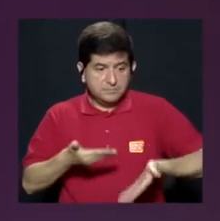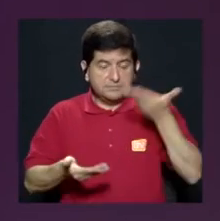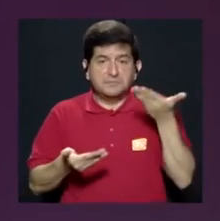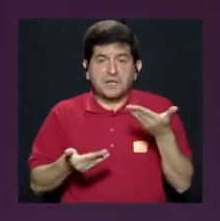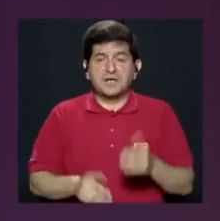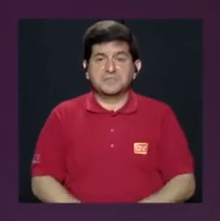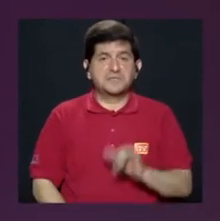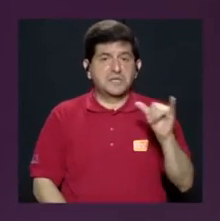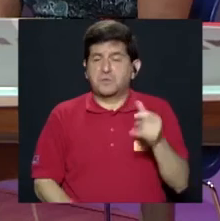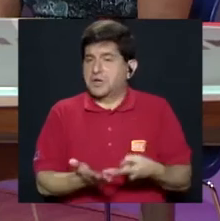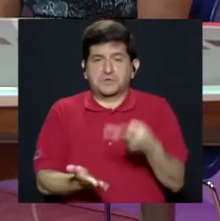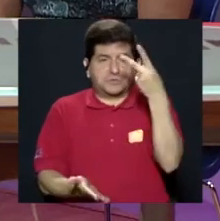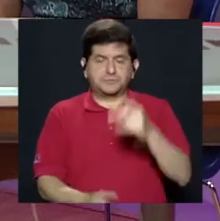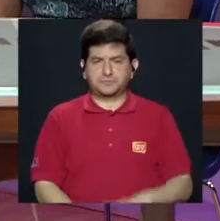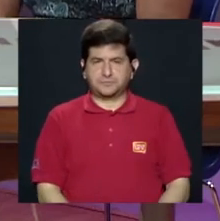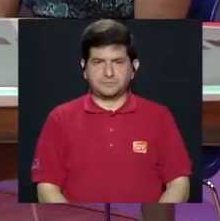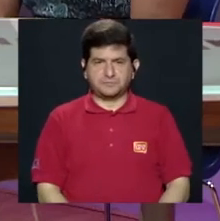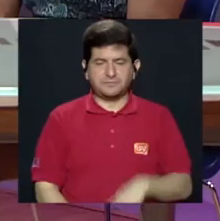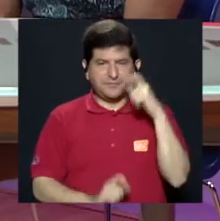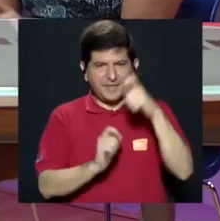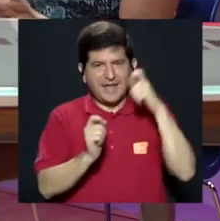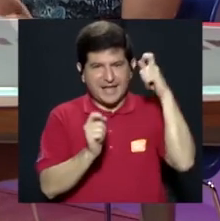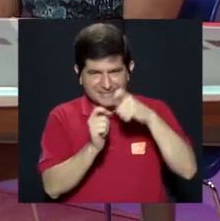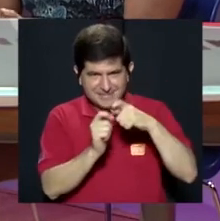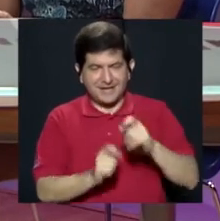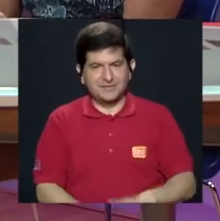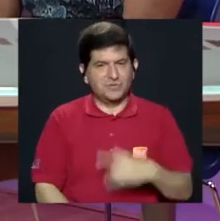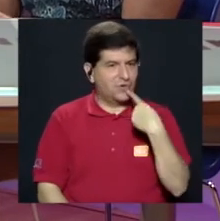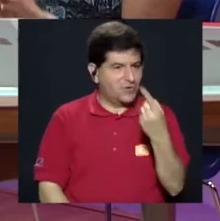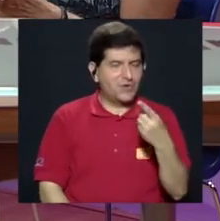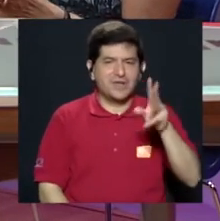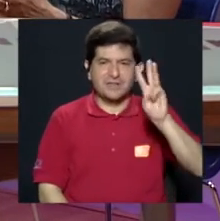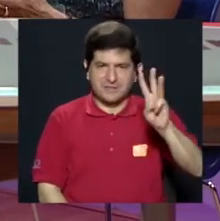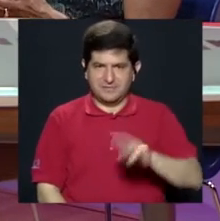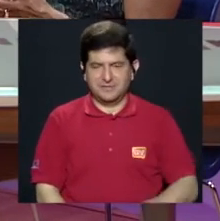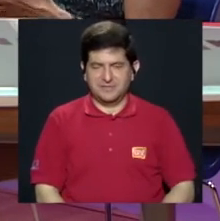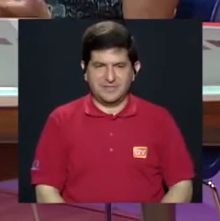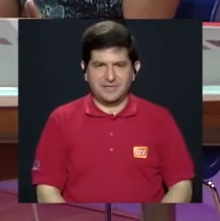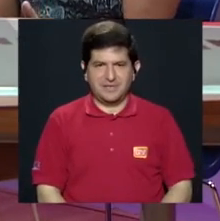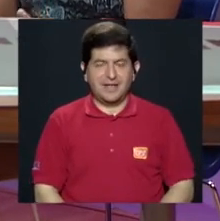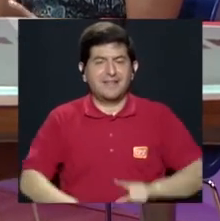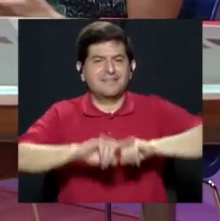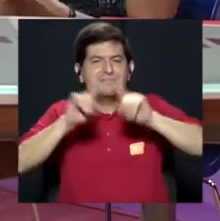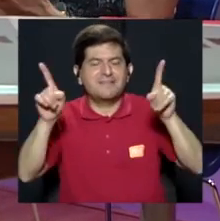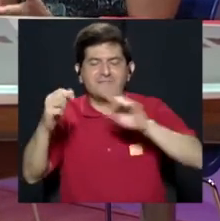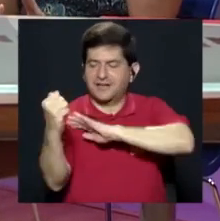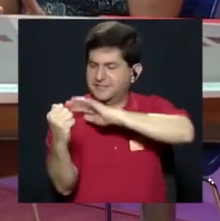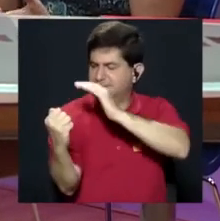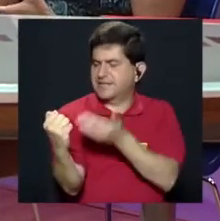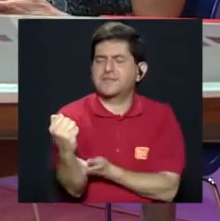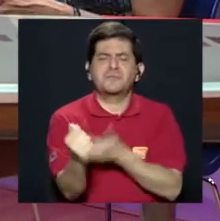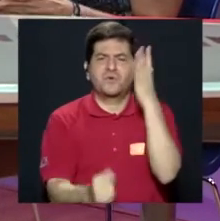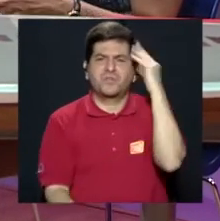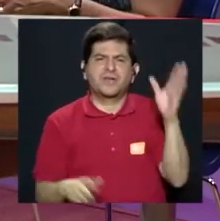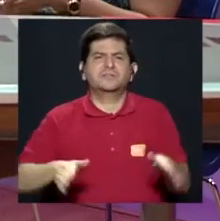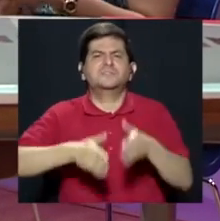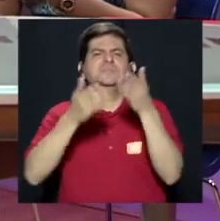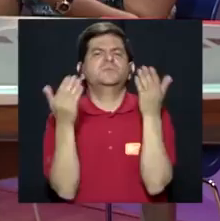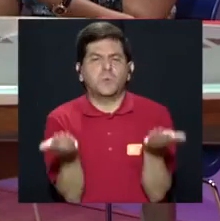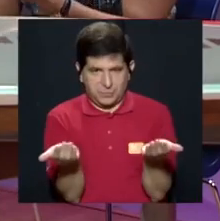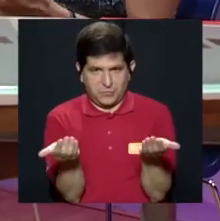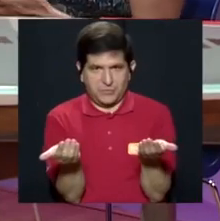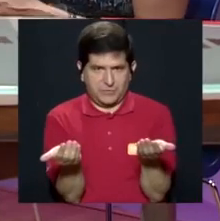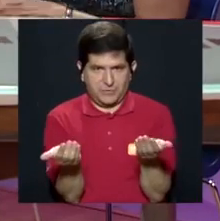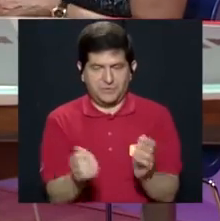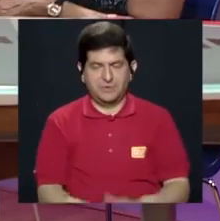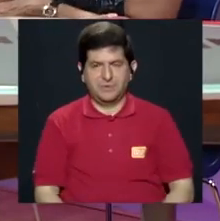nadie. ¿Cómo se siente precisamente eso que está diciendo Wendell, esa diferencia de poder? ¿Cómo la viven?